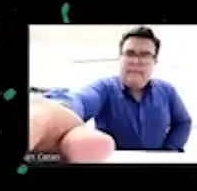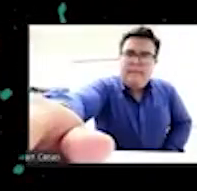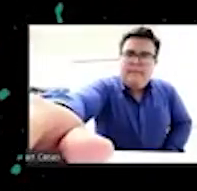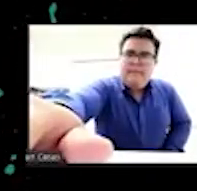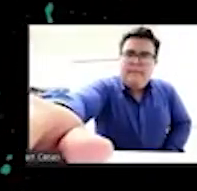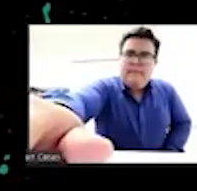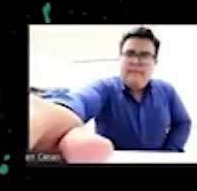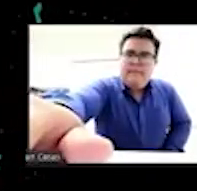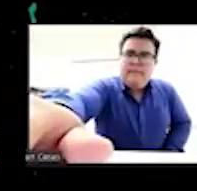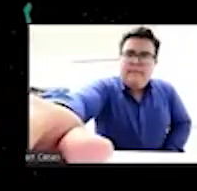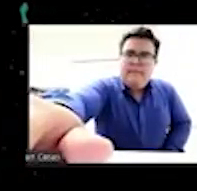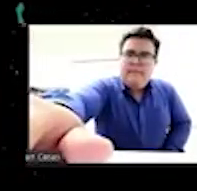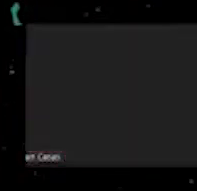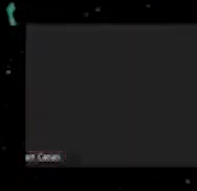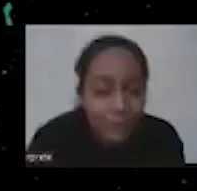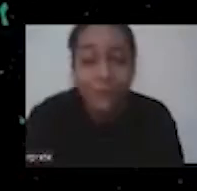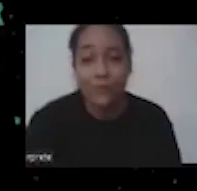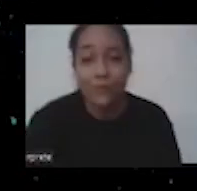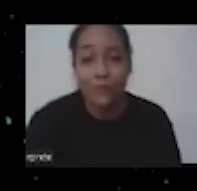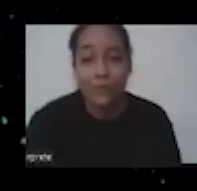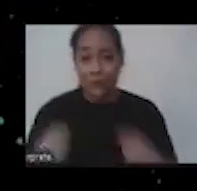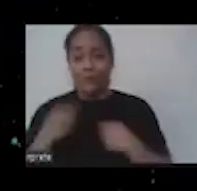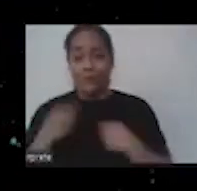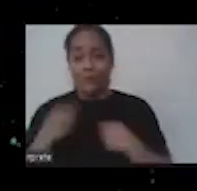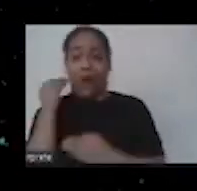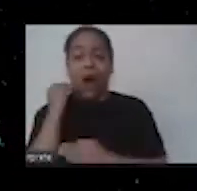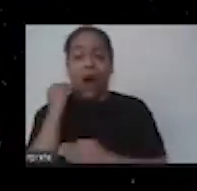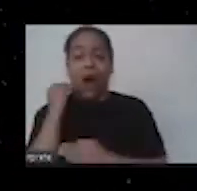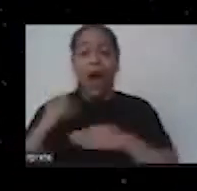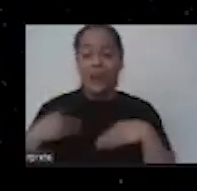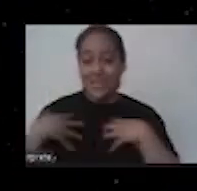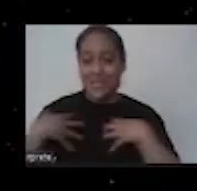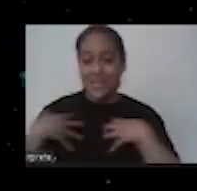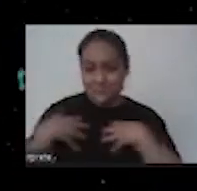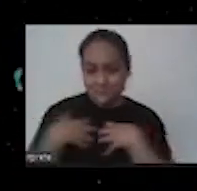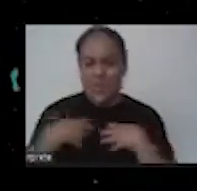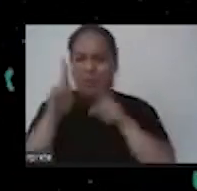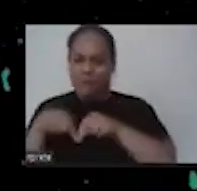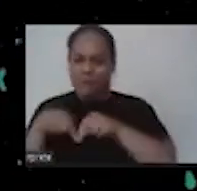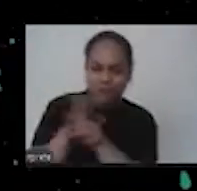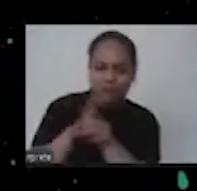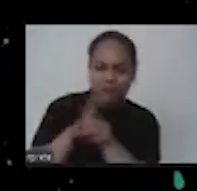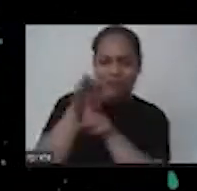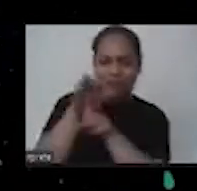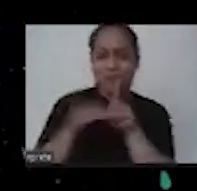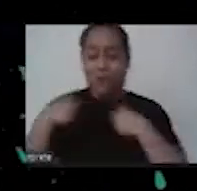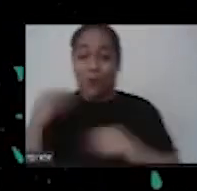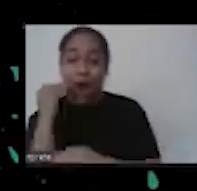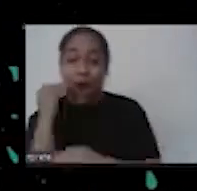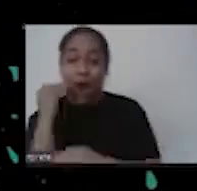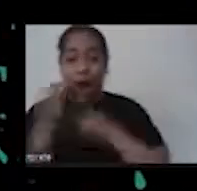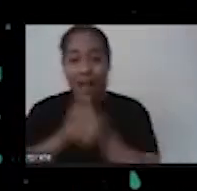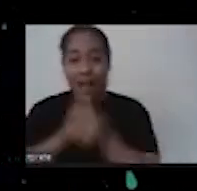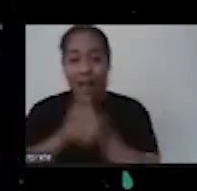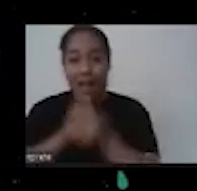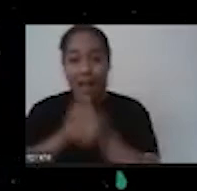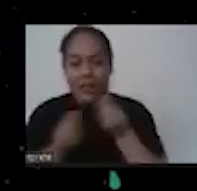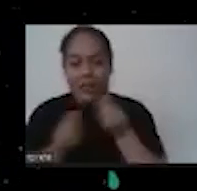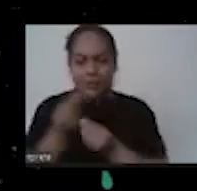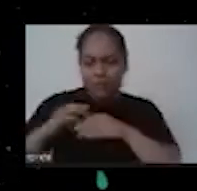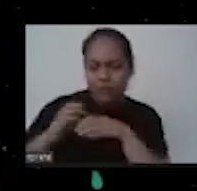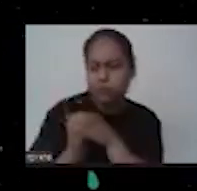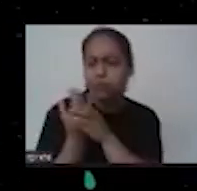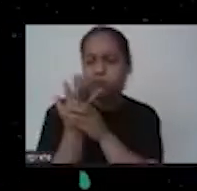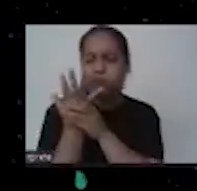Soy una mujer que cría salamandras y helechos en el sobaco. Soy una mujer que cría musgo en el pecho y en